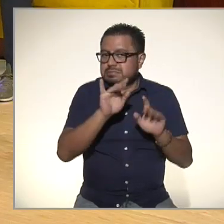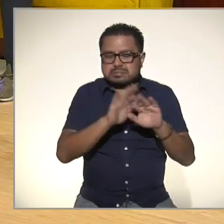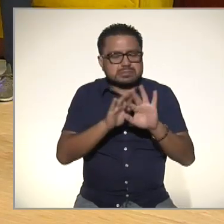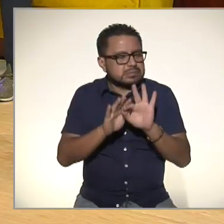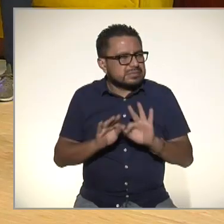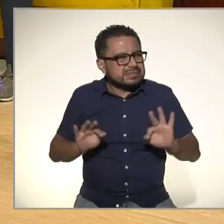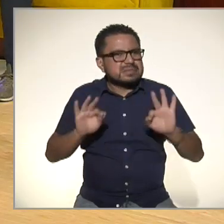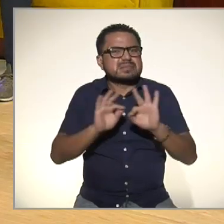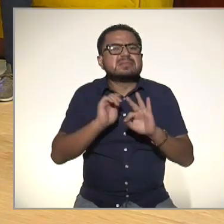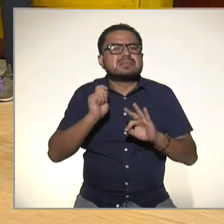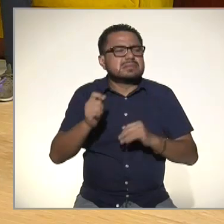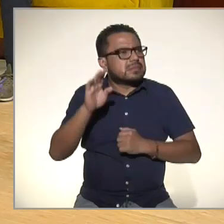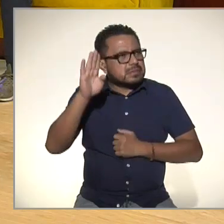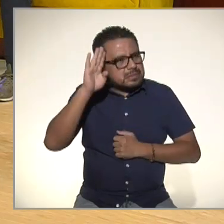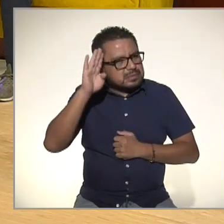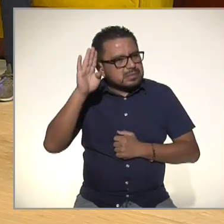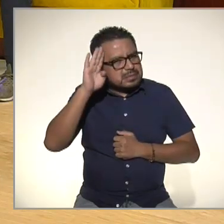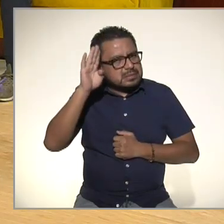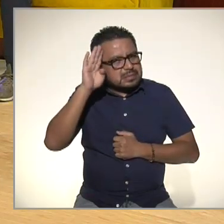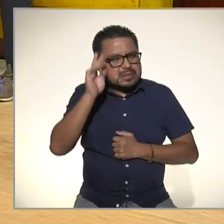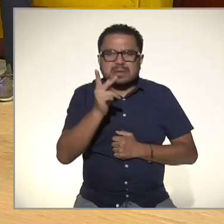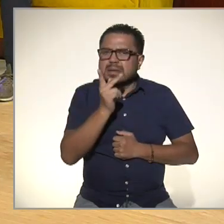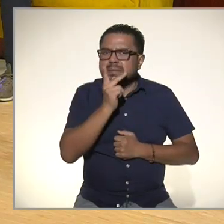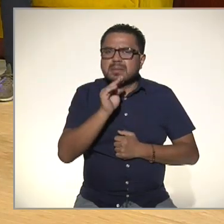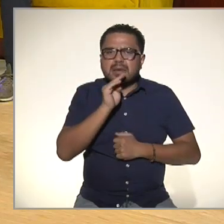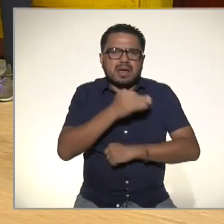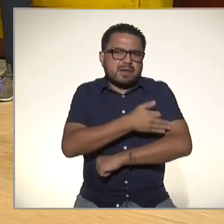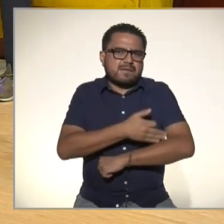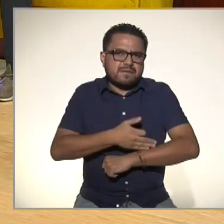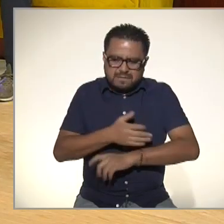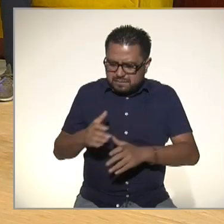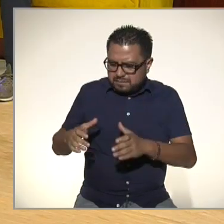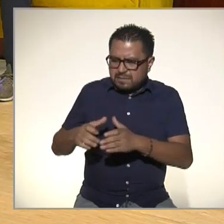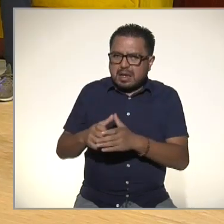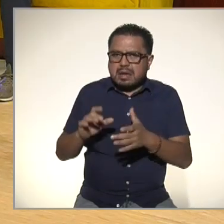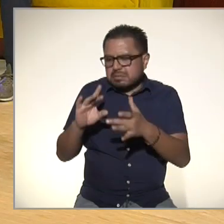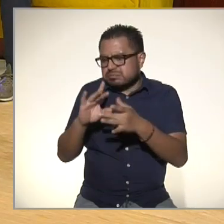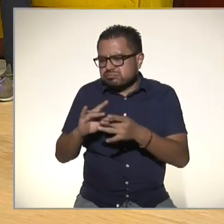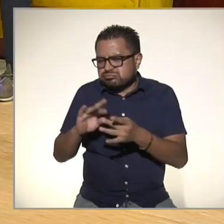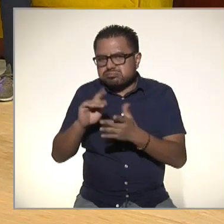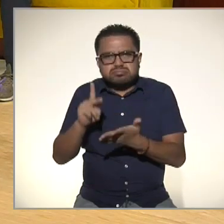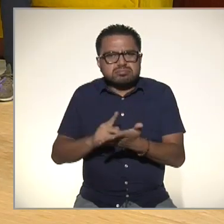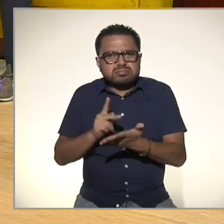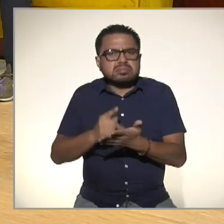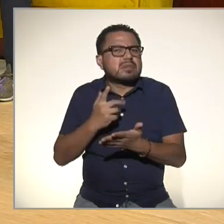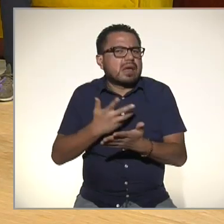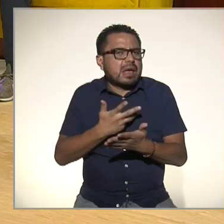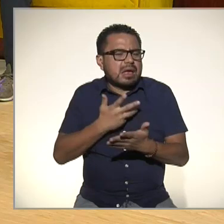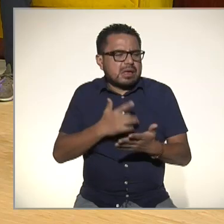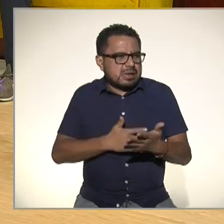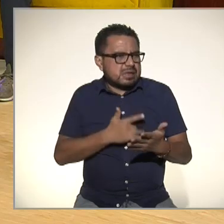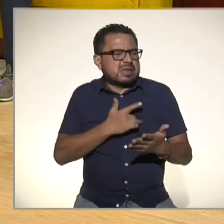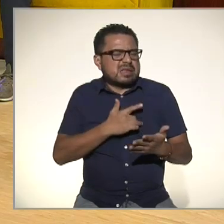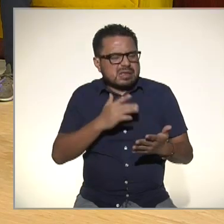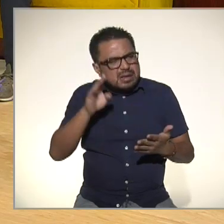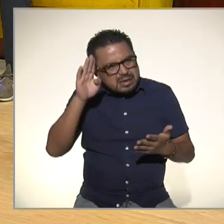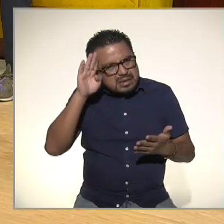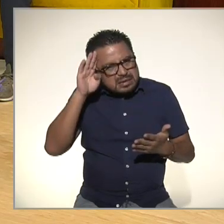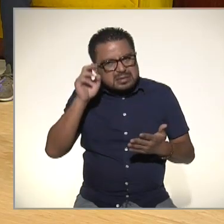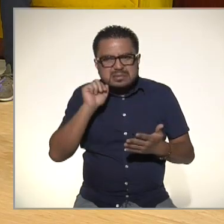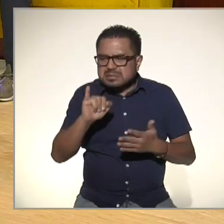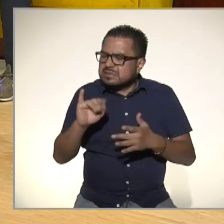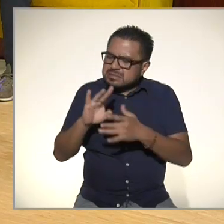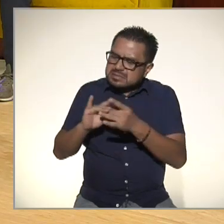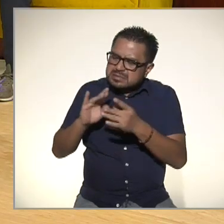sobre todo pensando en padres y madres de familia, decir que muchas veces se tiene la creencia, ¿no? Como que si le hablamos